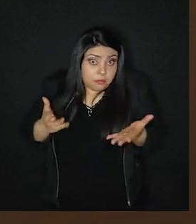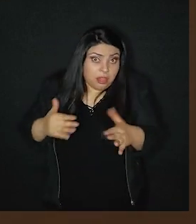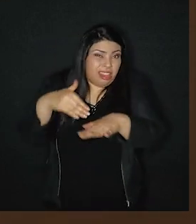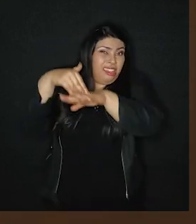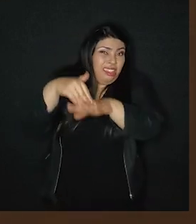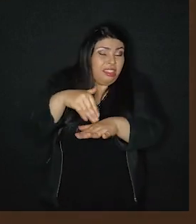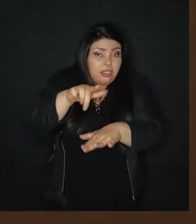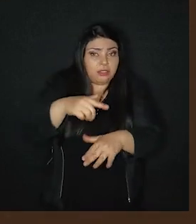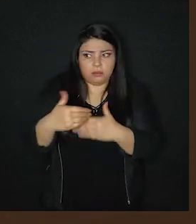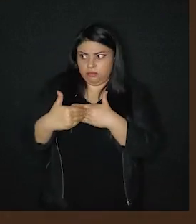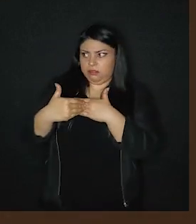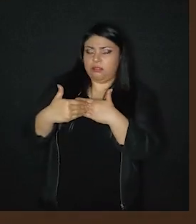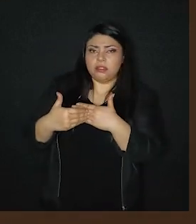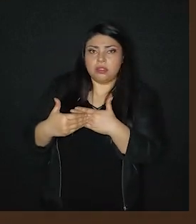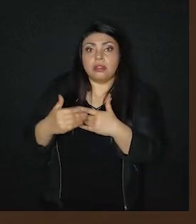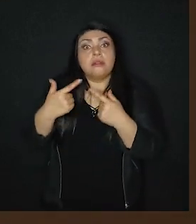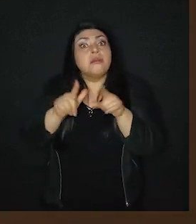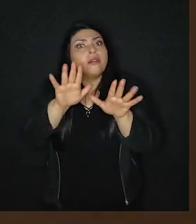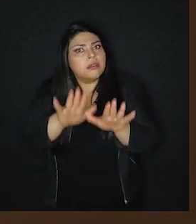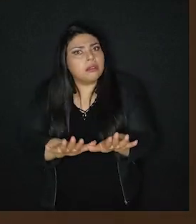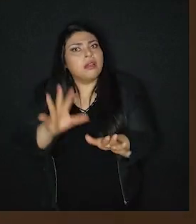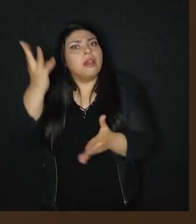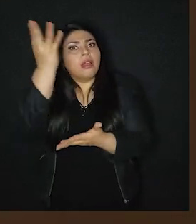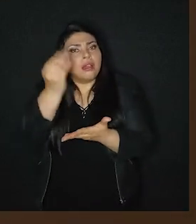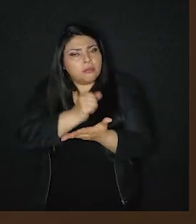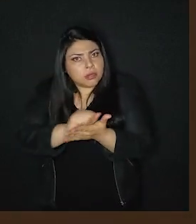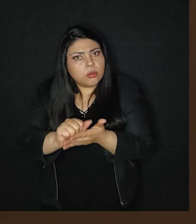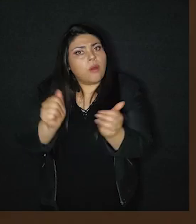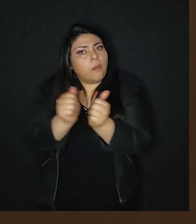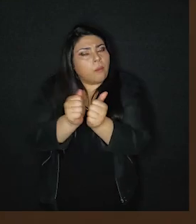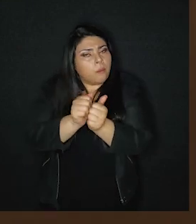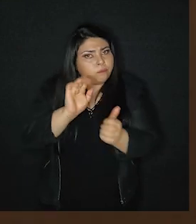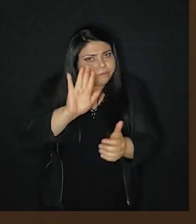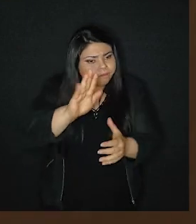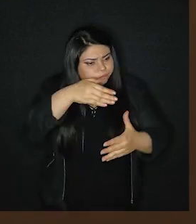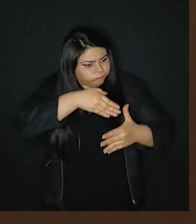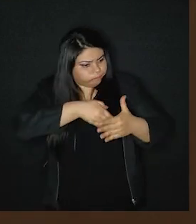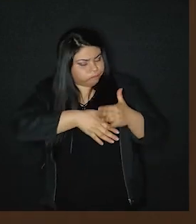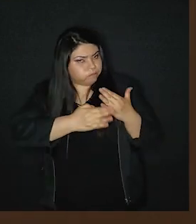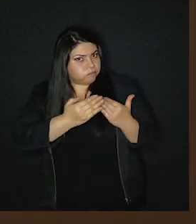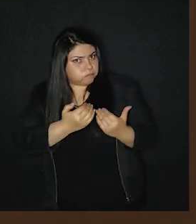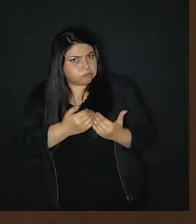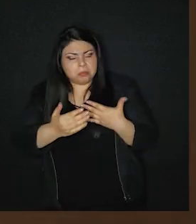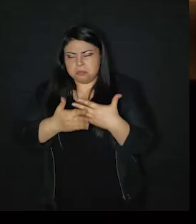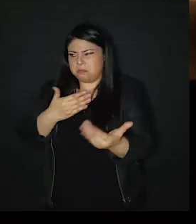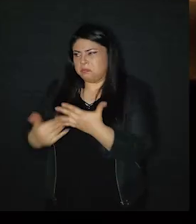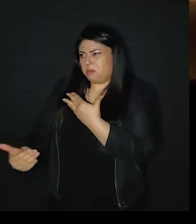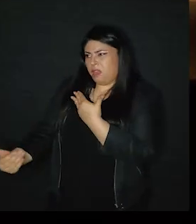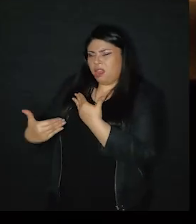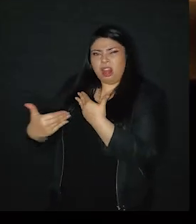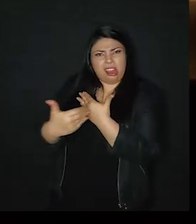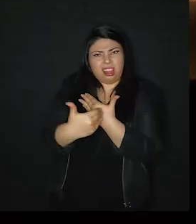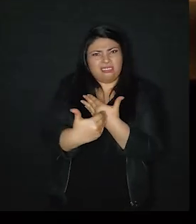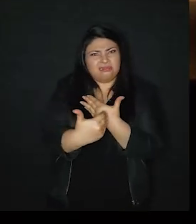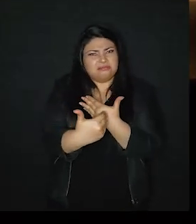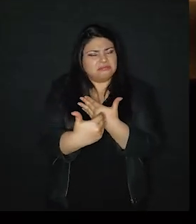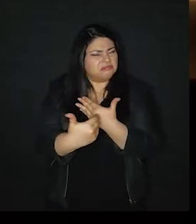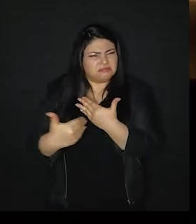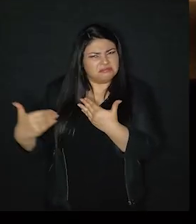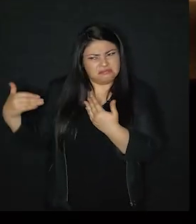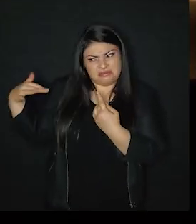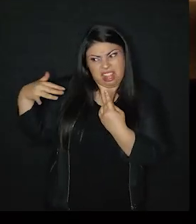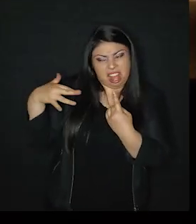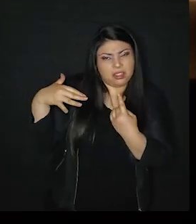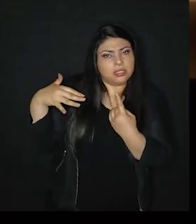lo siguiente el espíritu santo Mora en ti y si hay burlas que te están persiguiendo